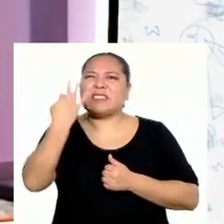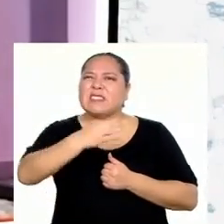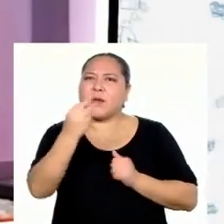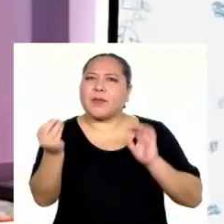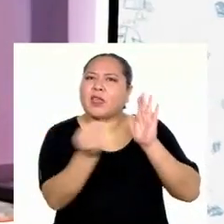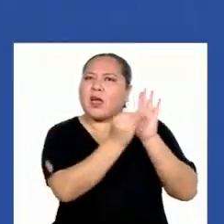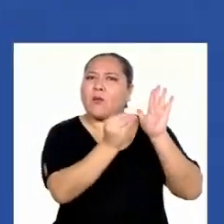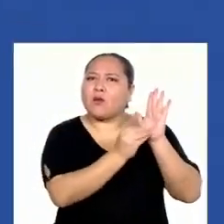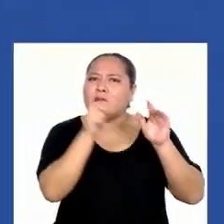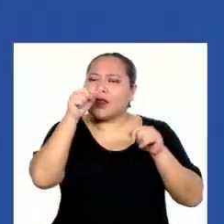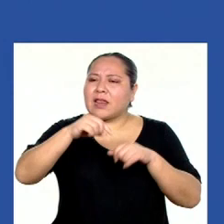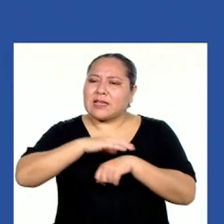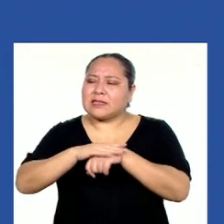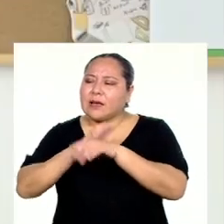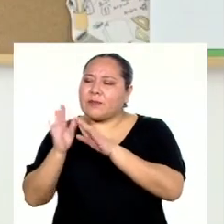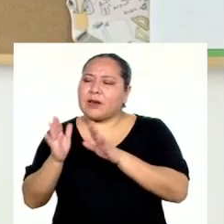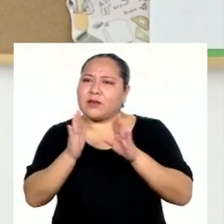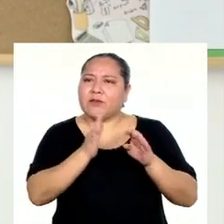planificación?